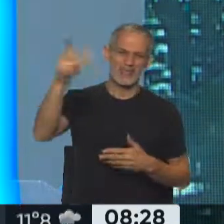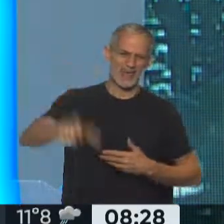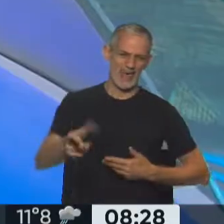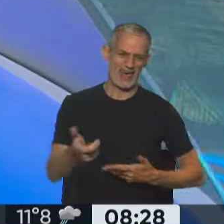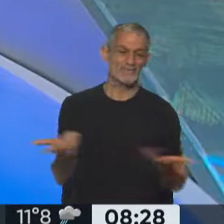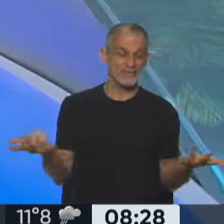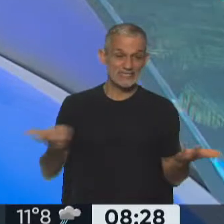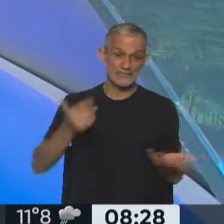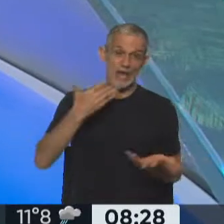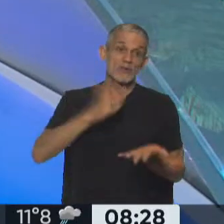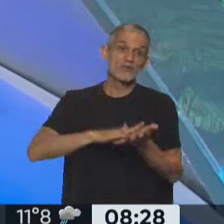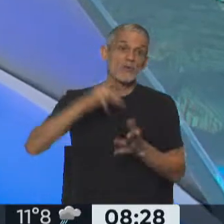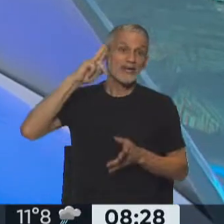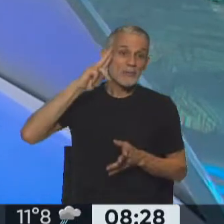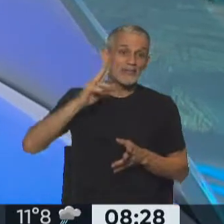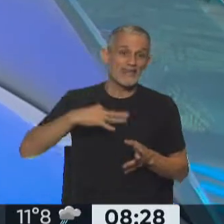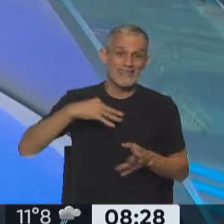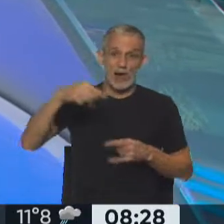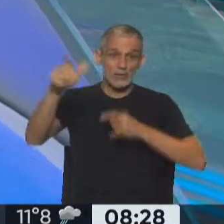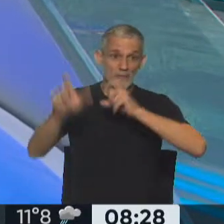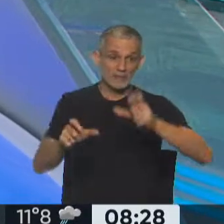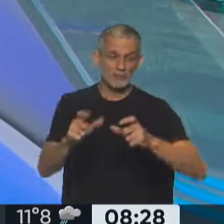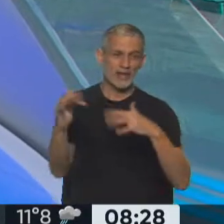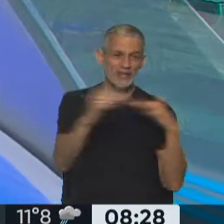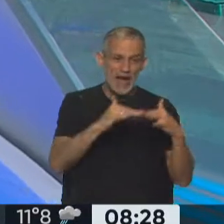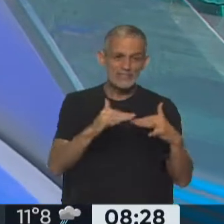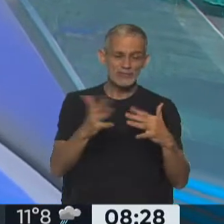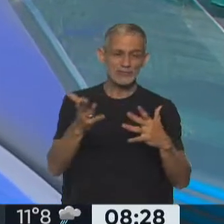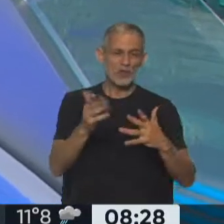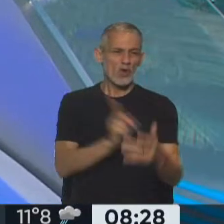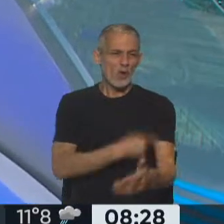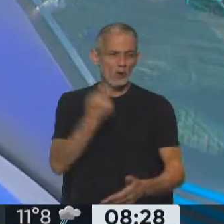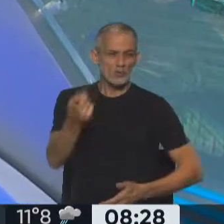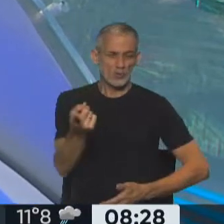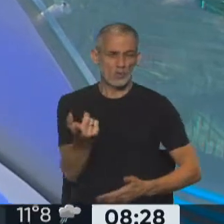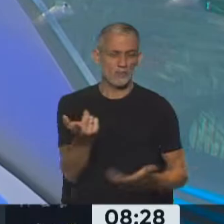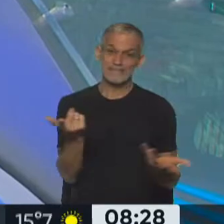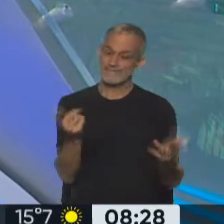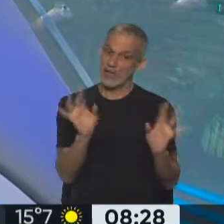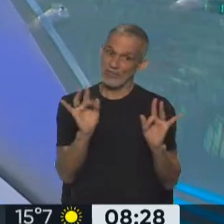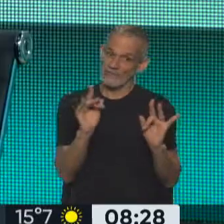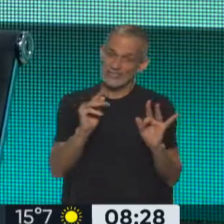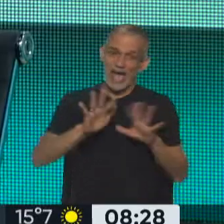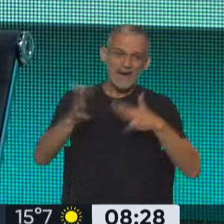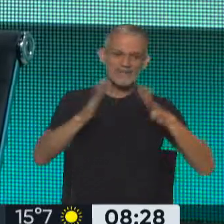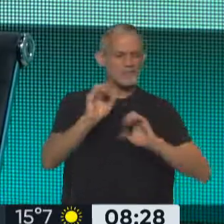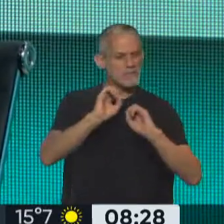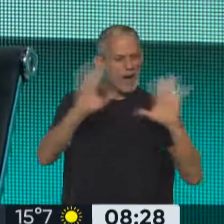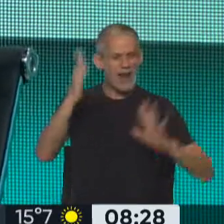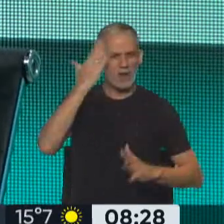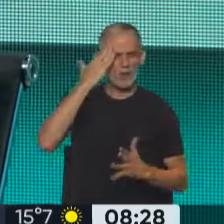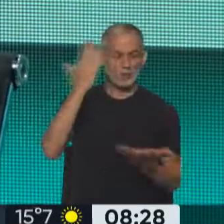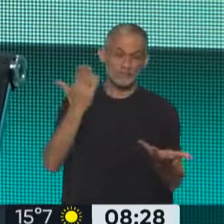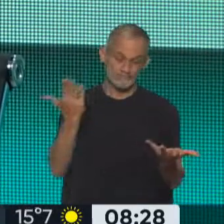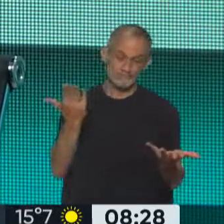hablando de respetar la vida del otro hablando de tránsito y de hábitos muy complicados a la hora de pensar en un accidente